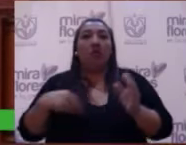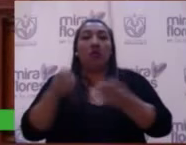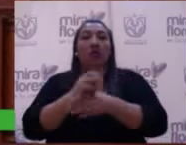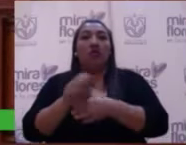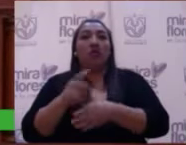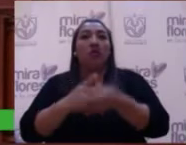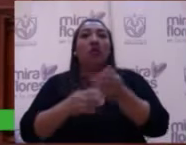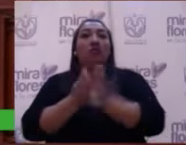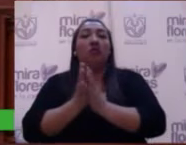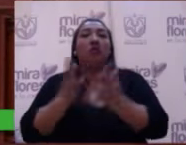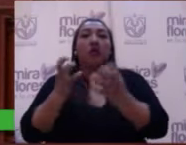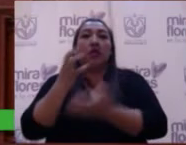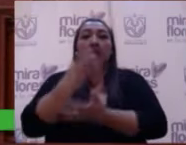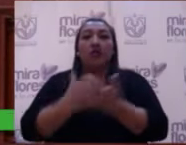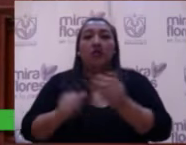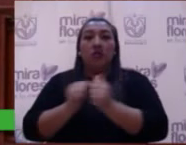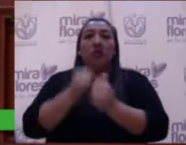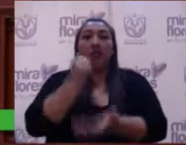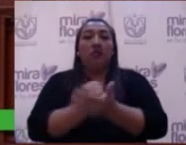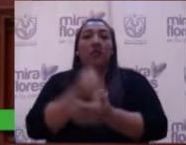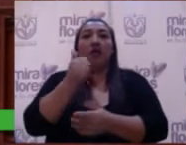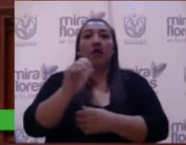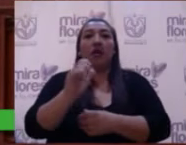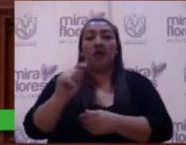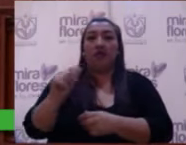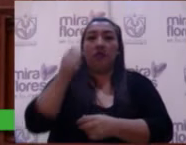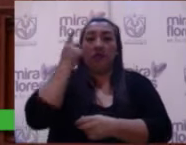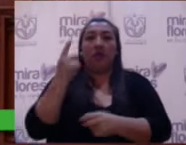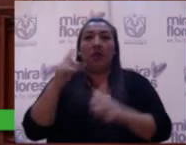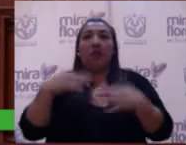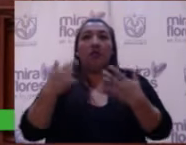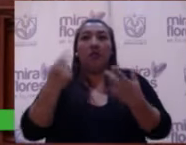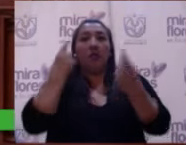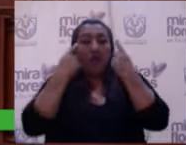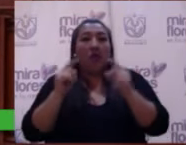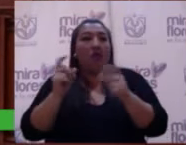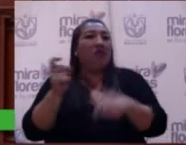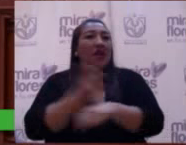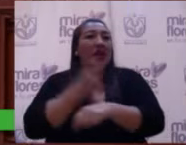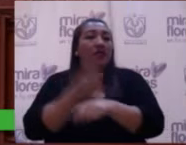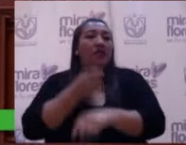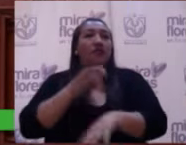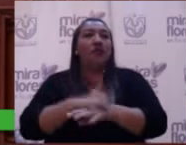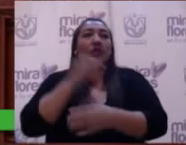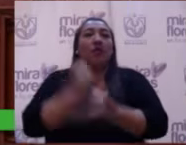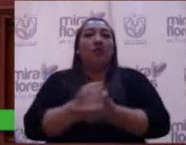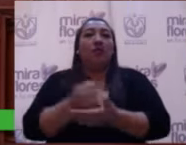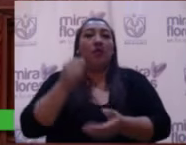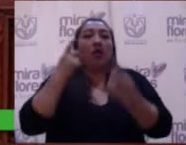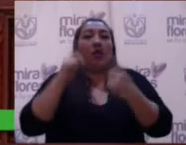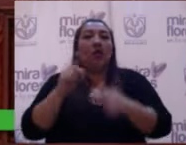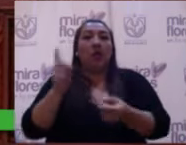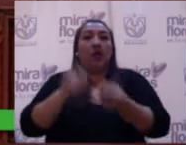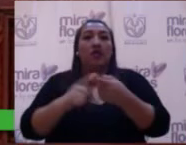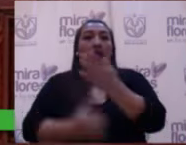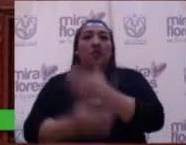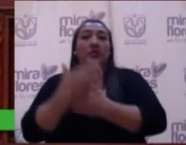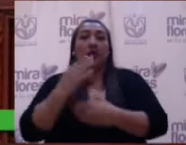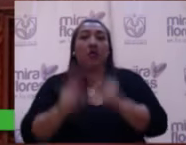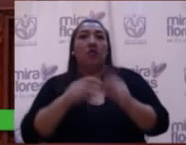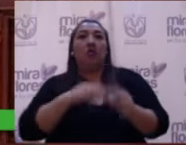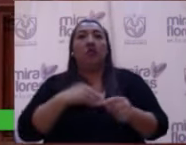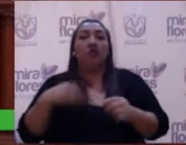sirvan exonerar de la aprobación del acta para la ejecución inmediata de los acuerdos tomados esta mañana.